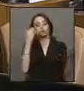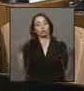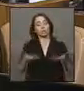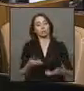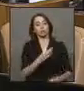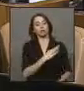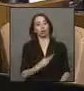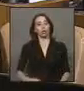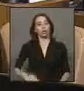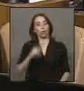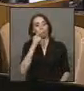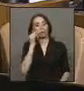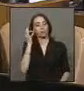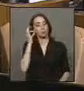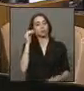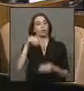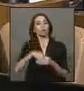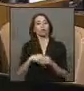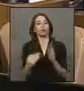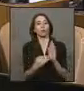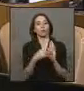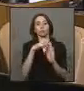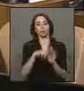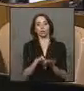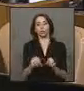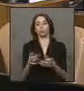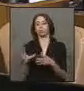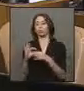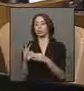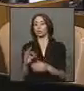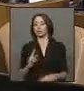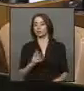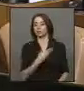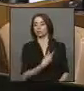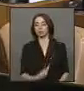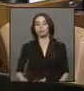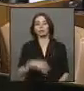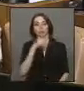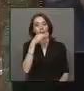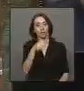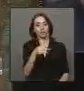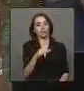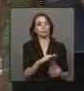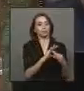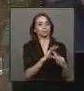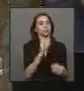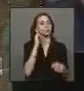a los diputados y diputadas a votar a favor de este proyecto de resolución. Muchas gracias, señor presidente. Dicho. Gracias, señora diputada.